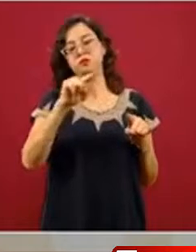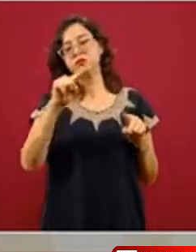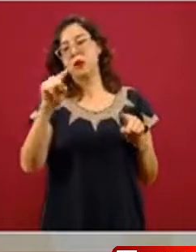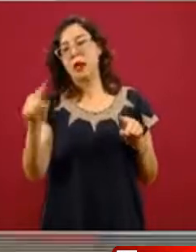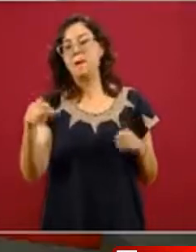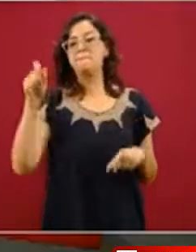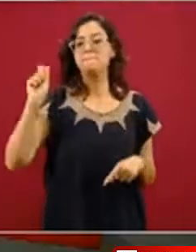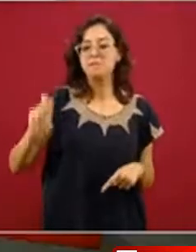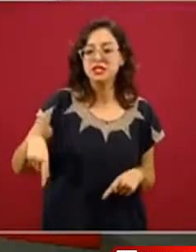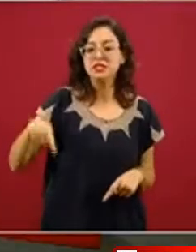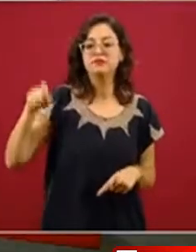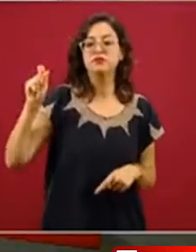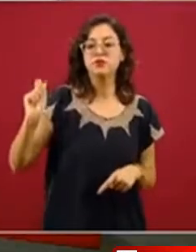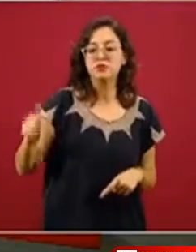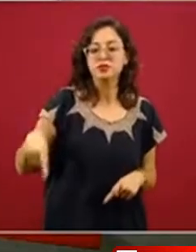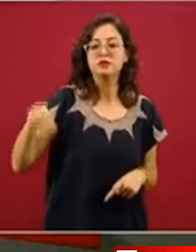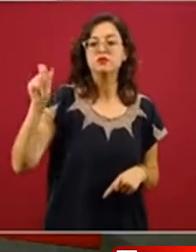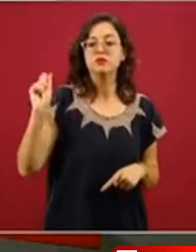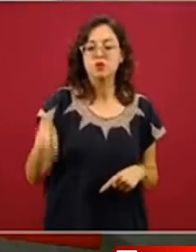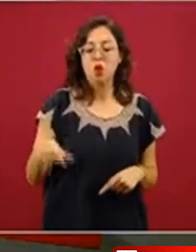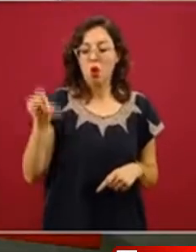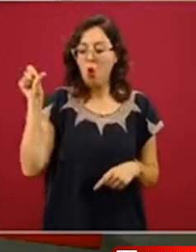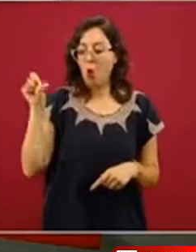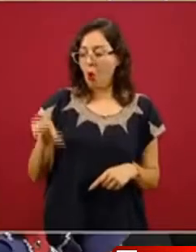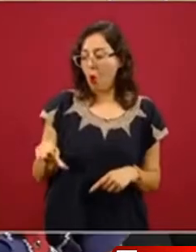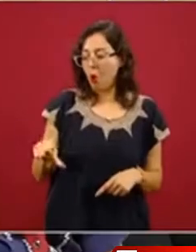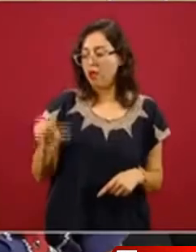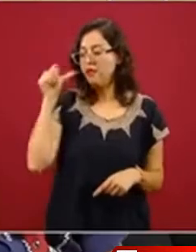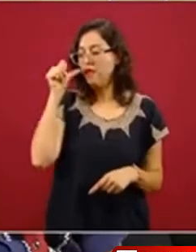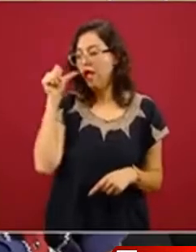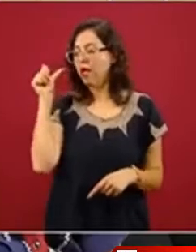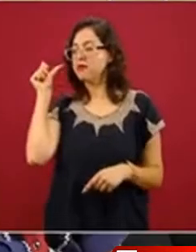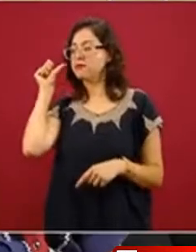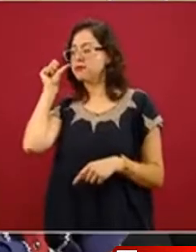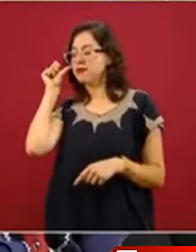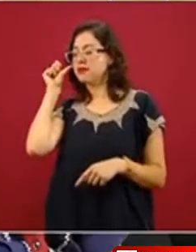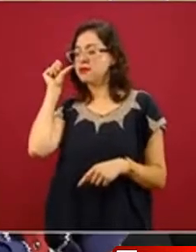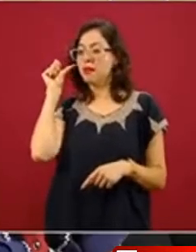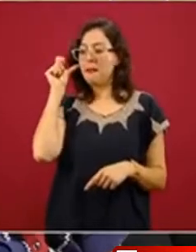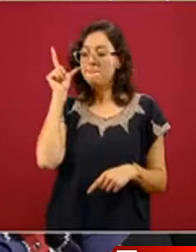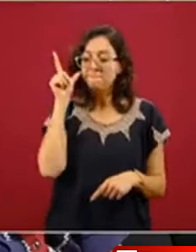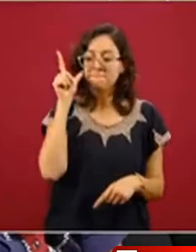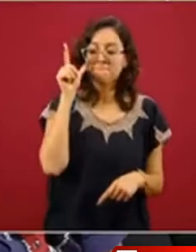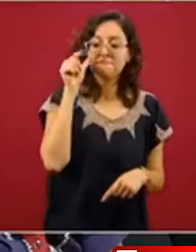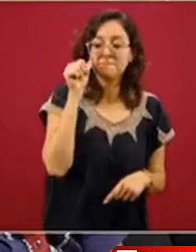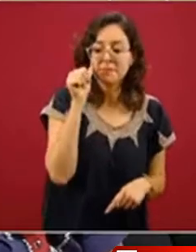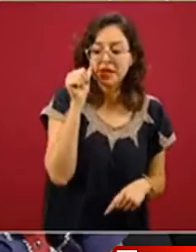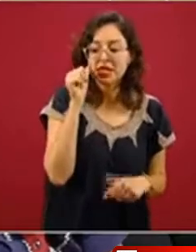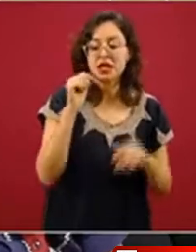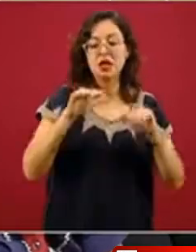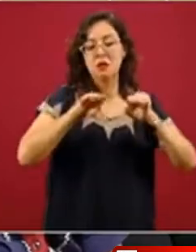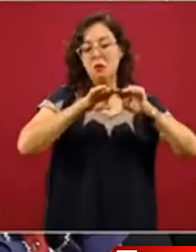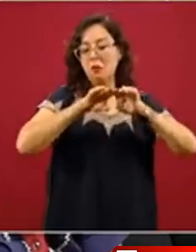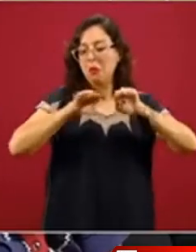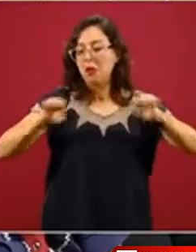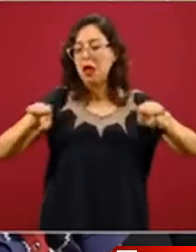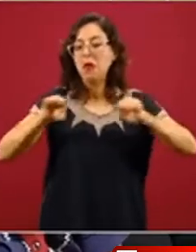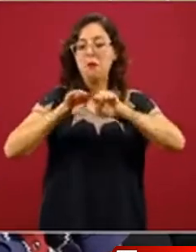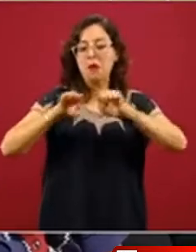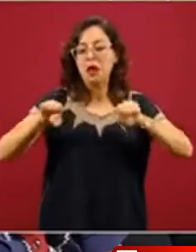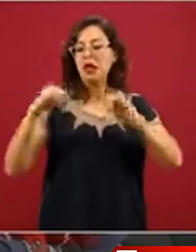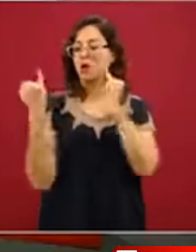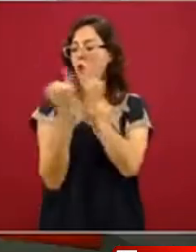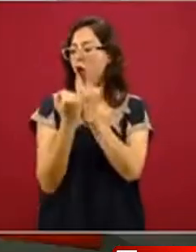en la medida en que los casos de hoy pueden ser semejantes a los de ayer y no como ocurre cuando va aumentando la